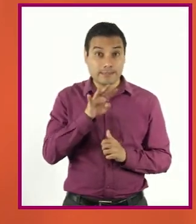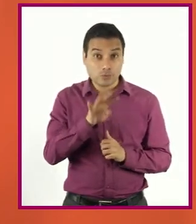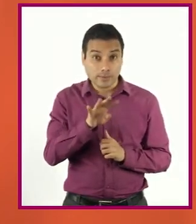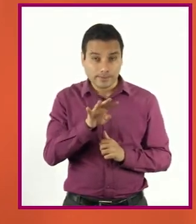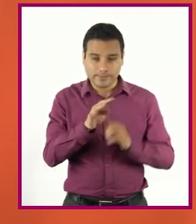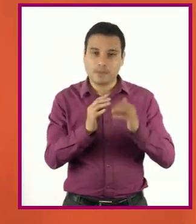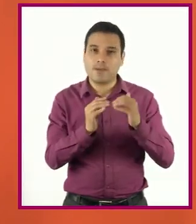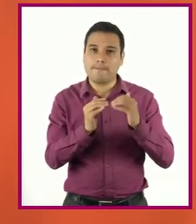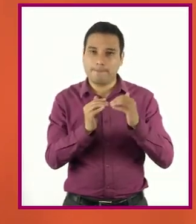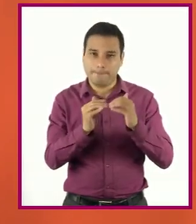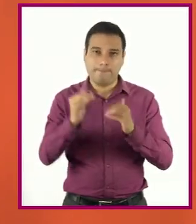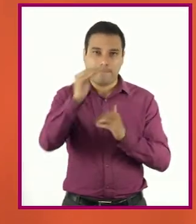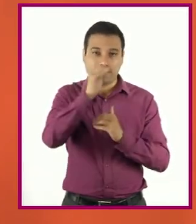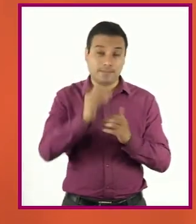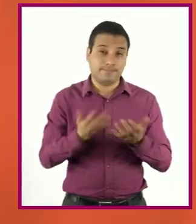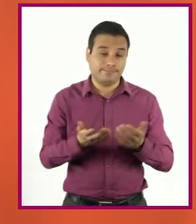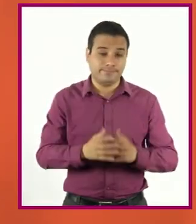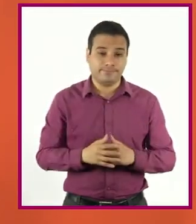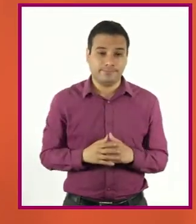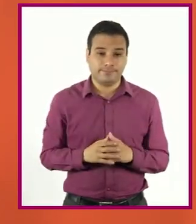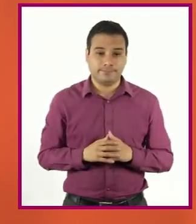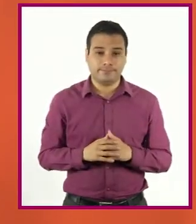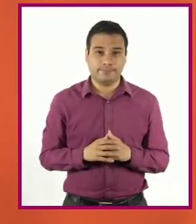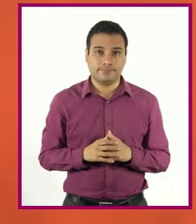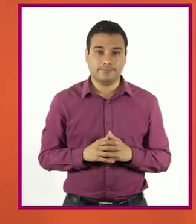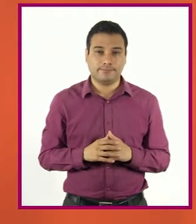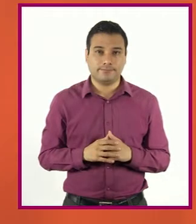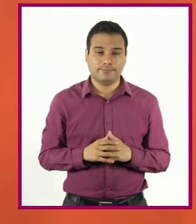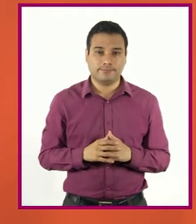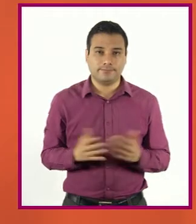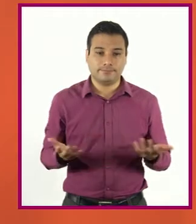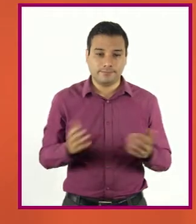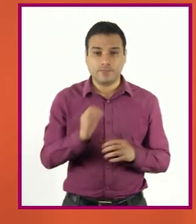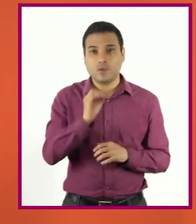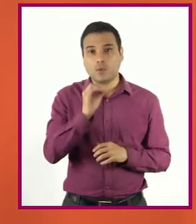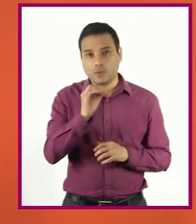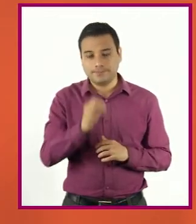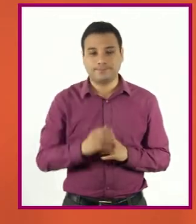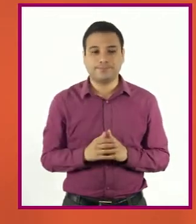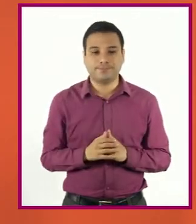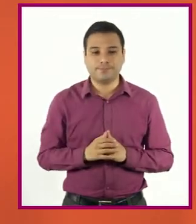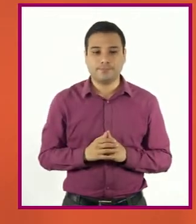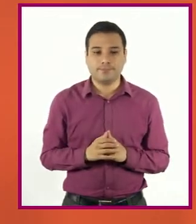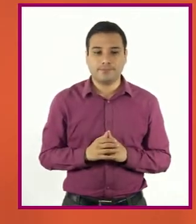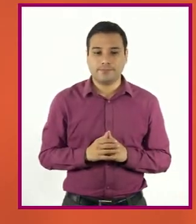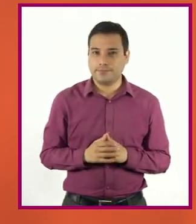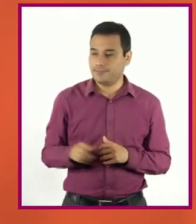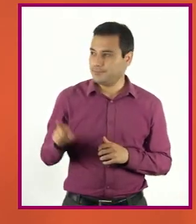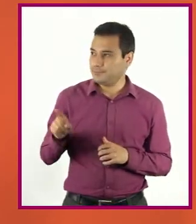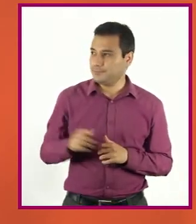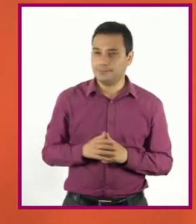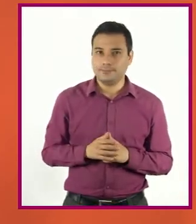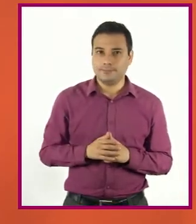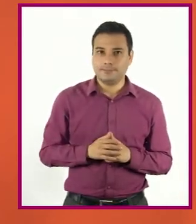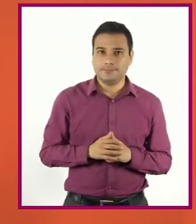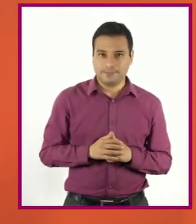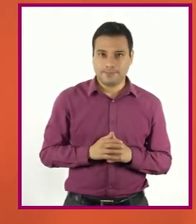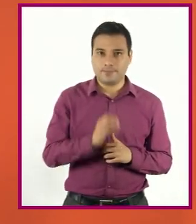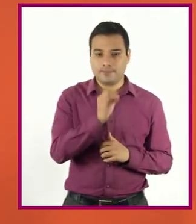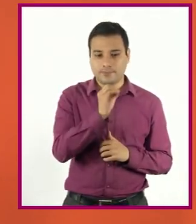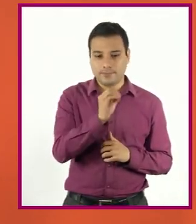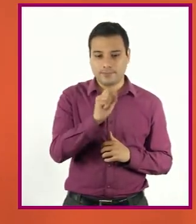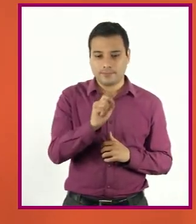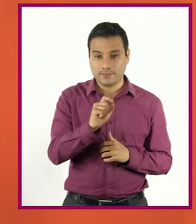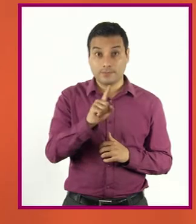que 0.185. O bien que 190 milésimos es mayor que